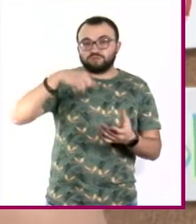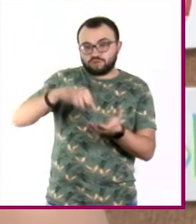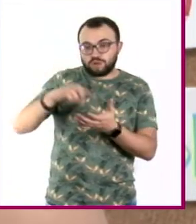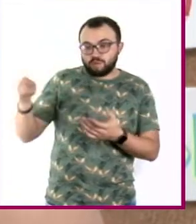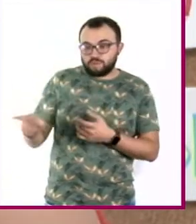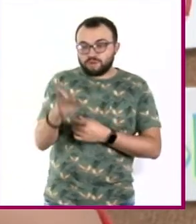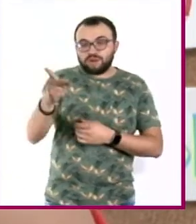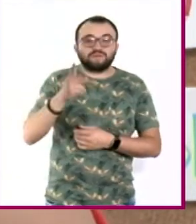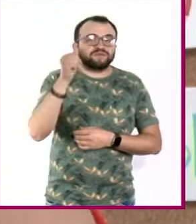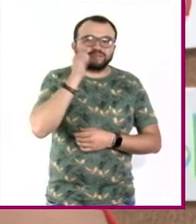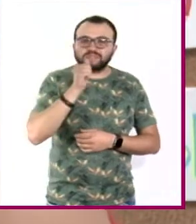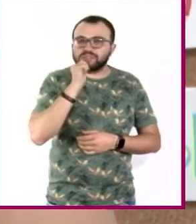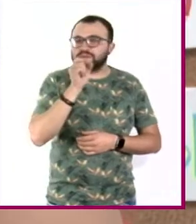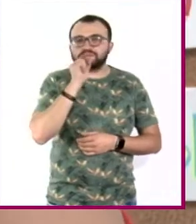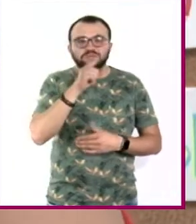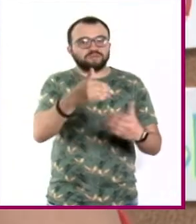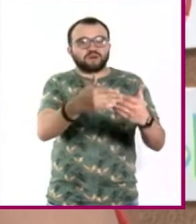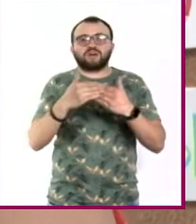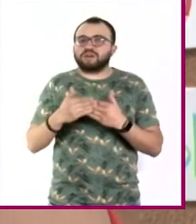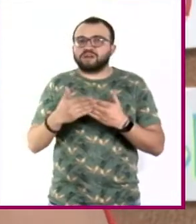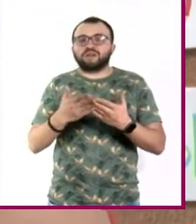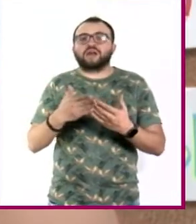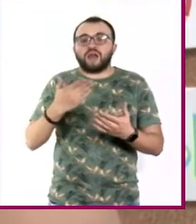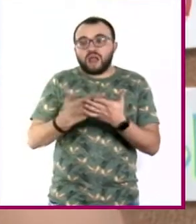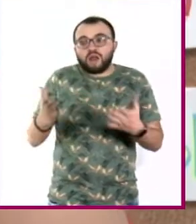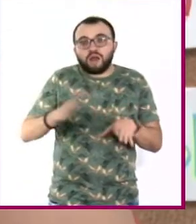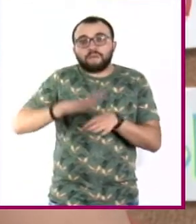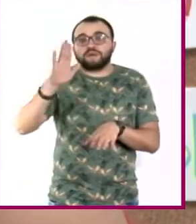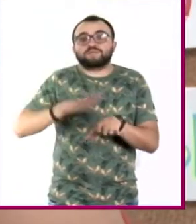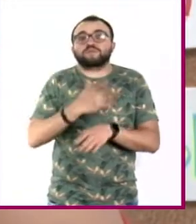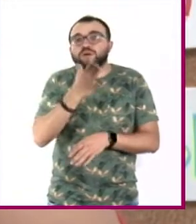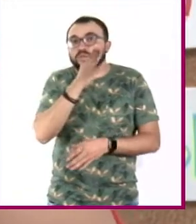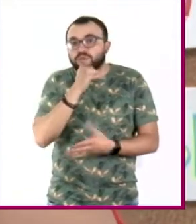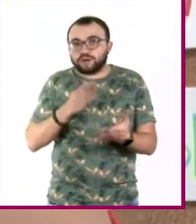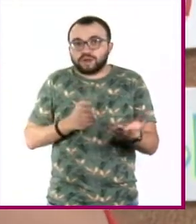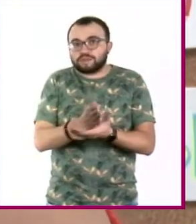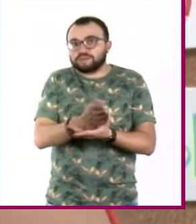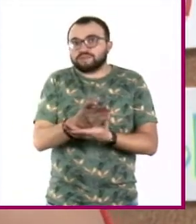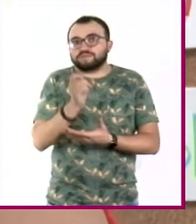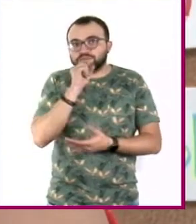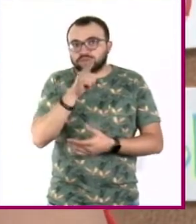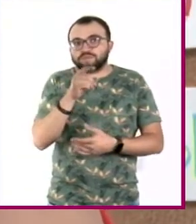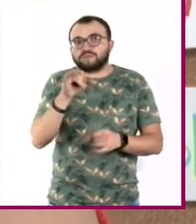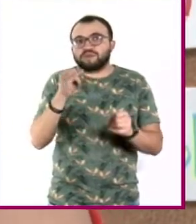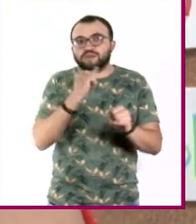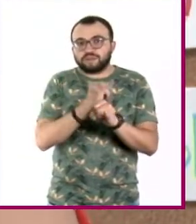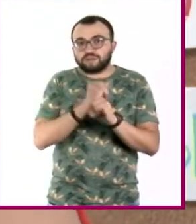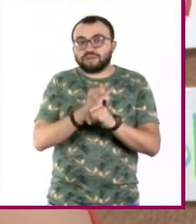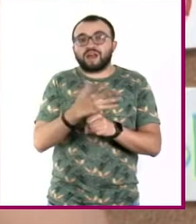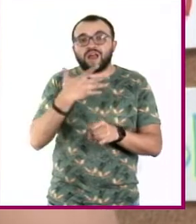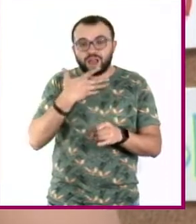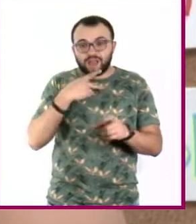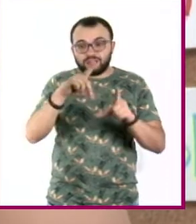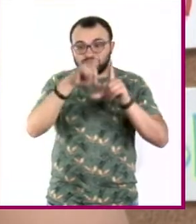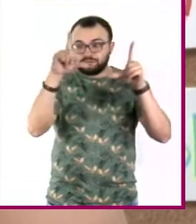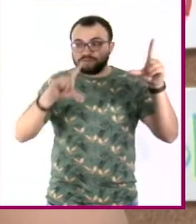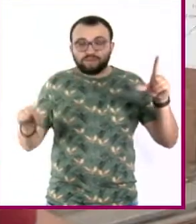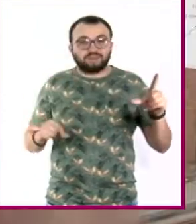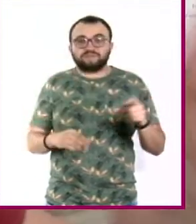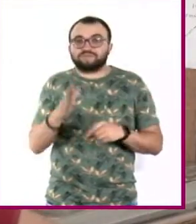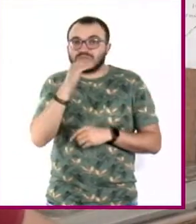de la pandemia. Ahora mucho más porque no podían acceder al Internet, ya que hay partes del país marginadas que carecen de infraestructura